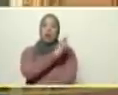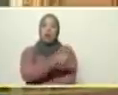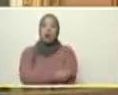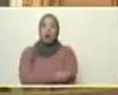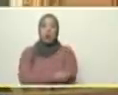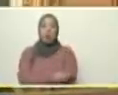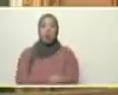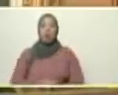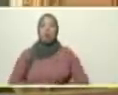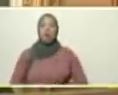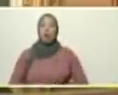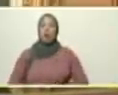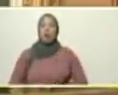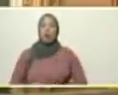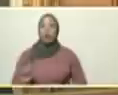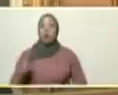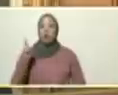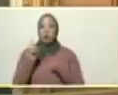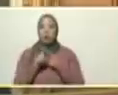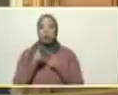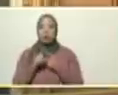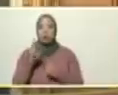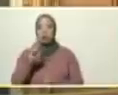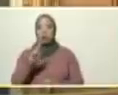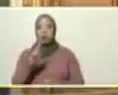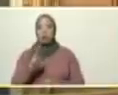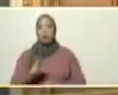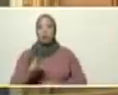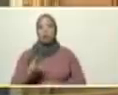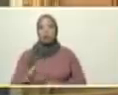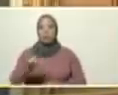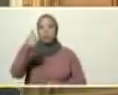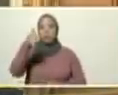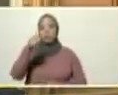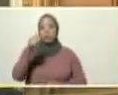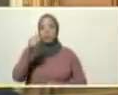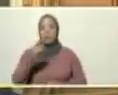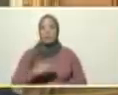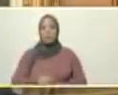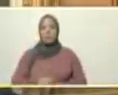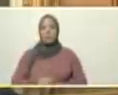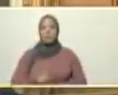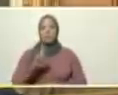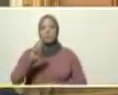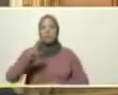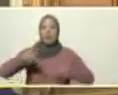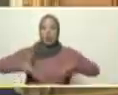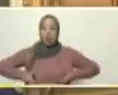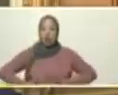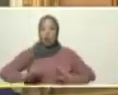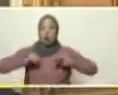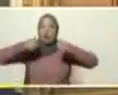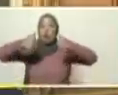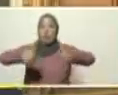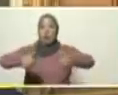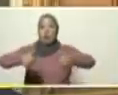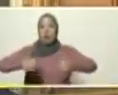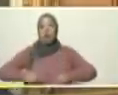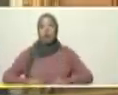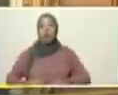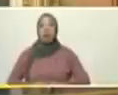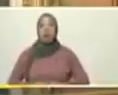La primera R, con R mayúscula. La segunda R, el renacer. El renacimiento